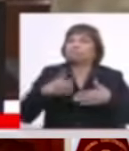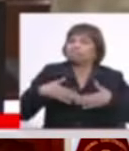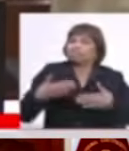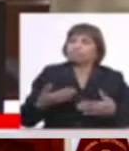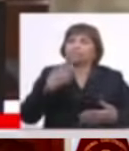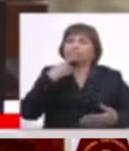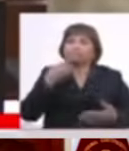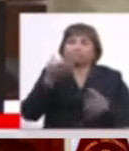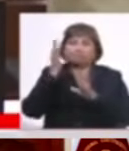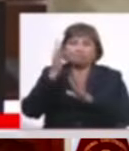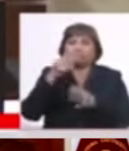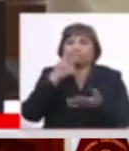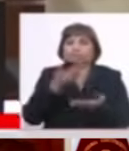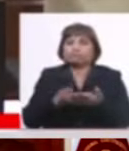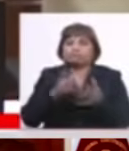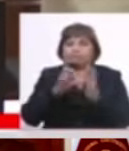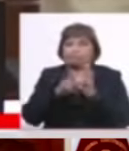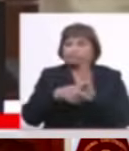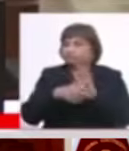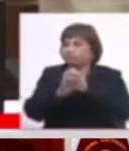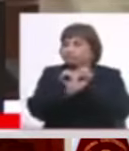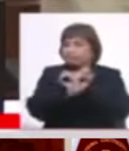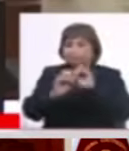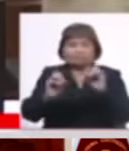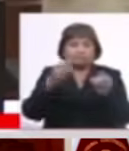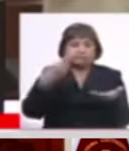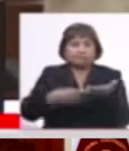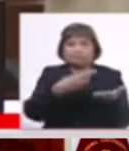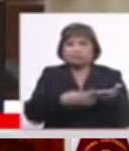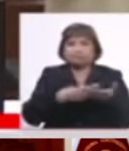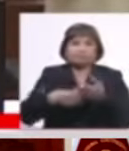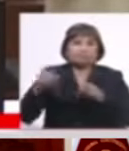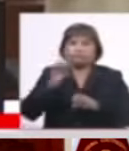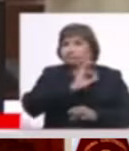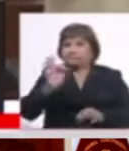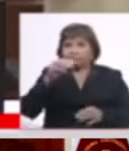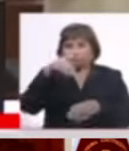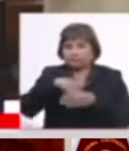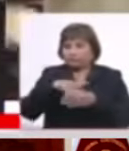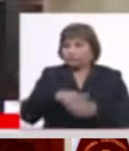pasará inmediatamente sin debate a la votación